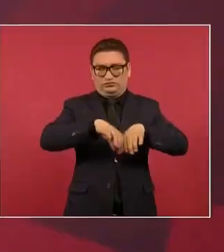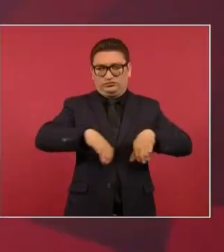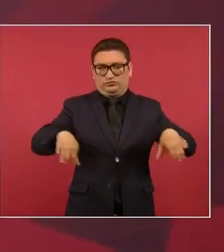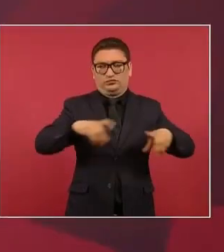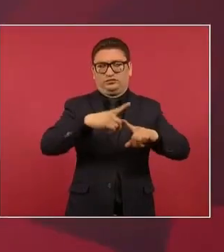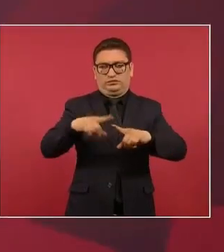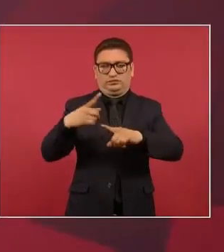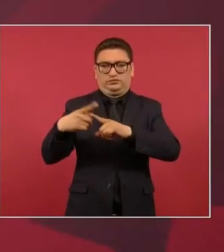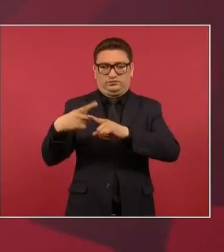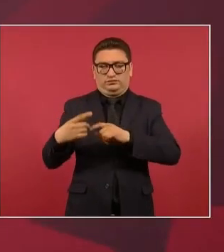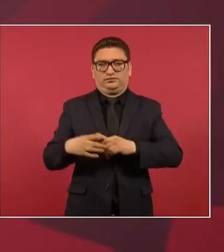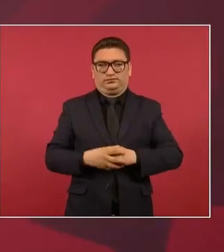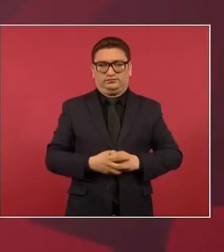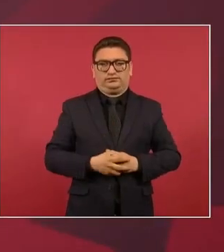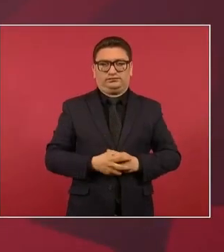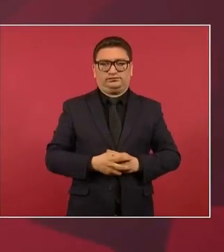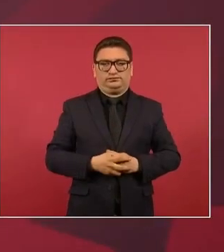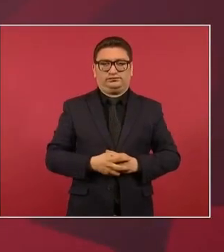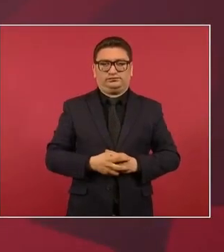haciendo obras así,